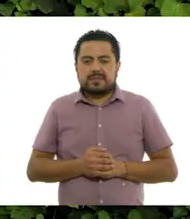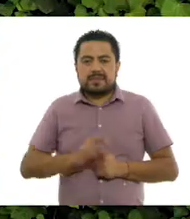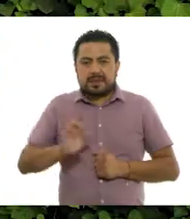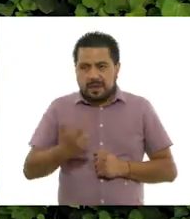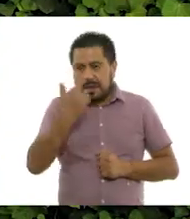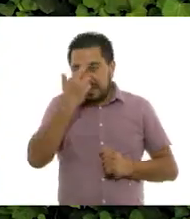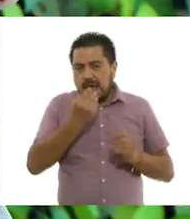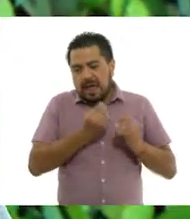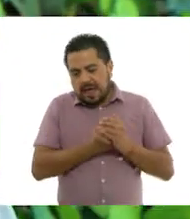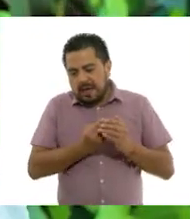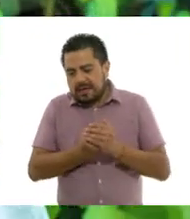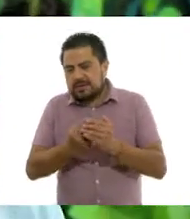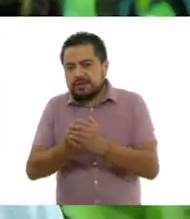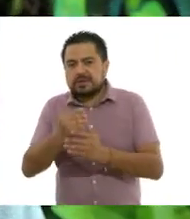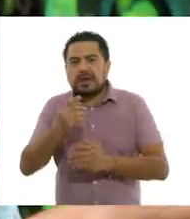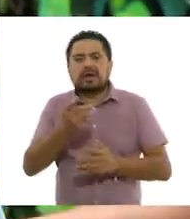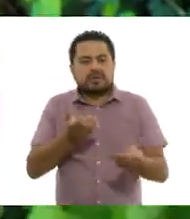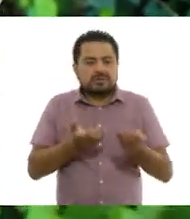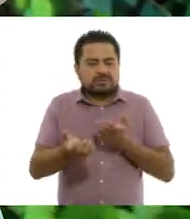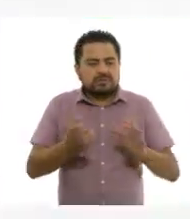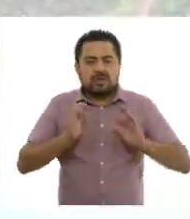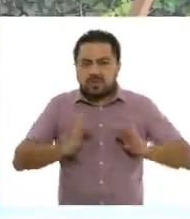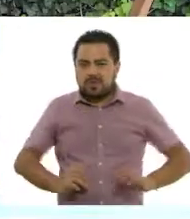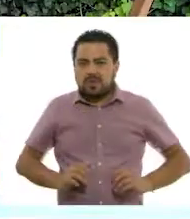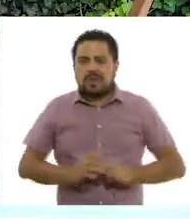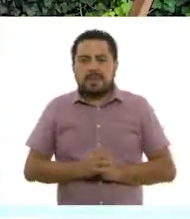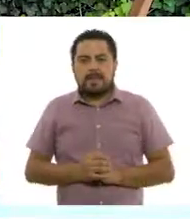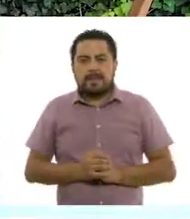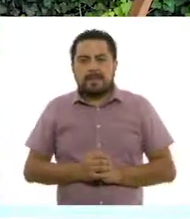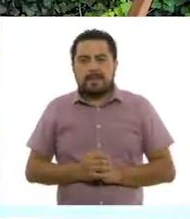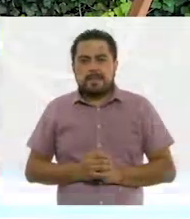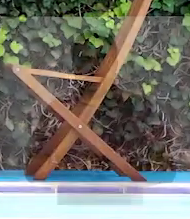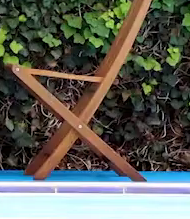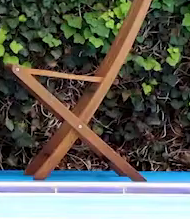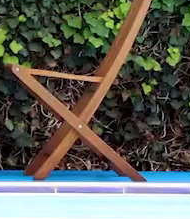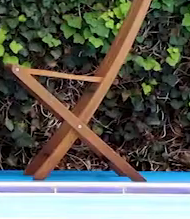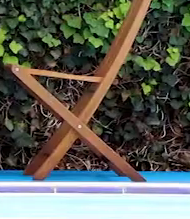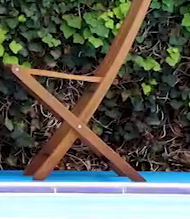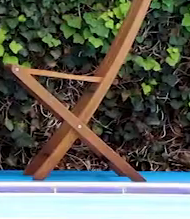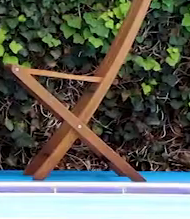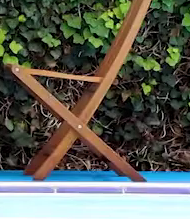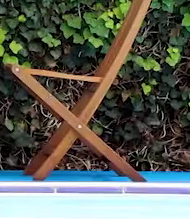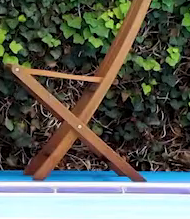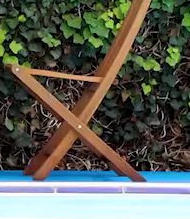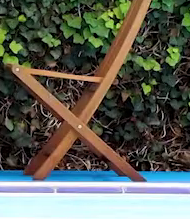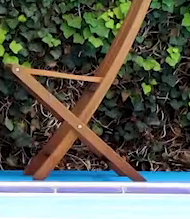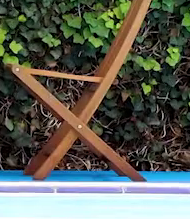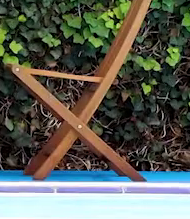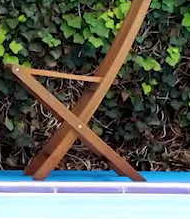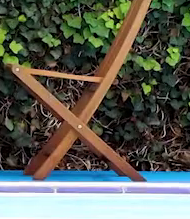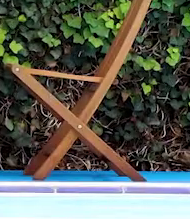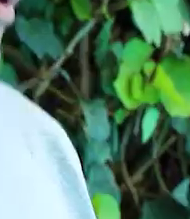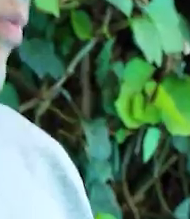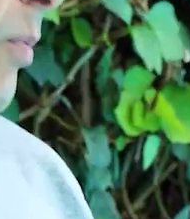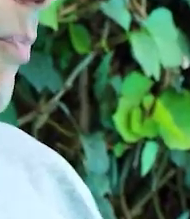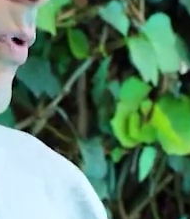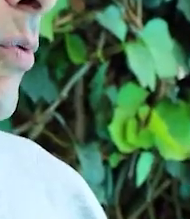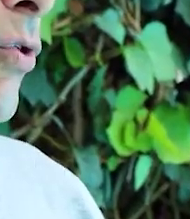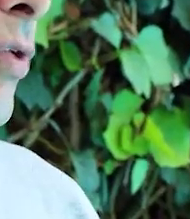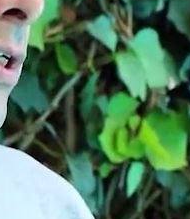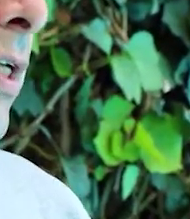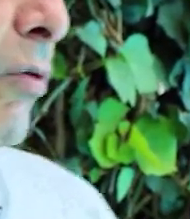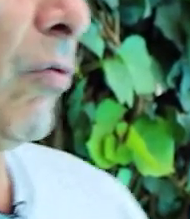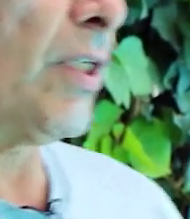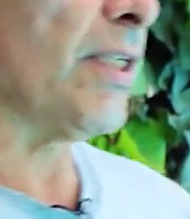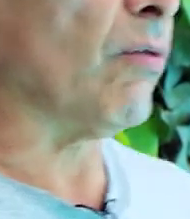Recuerda, entre clase y clase, activa tu cuerpo. ¿Qué vamos a hacer ahora? Vamos a hacer unos fondos, un fondo estático en el cual